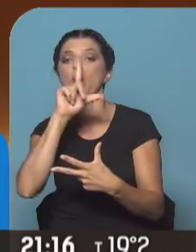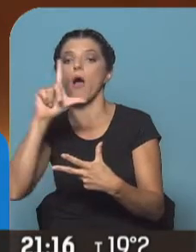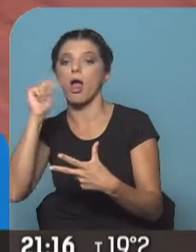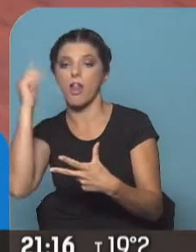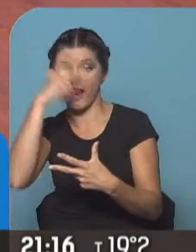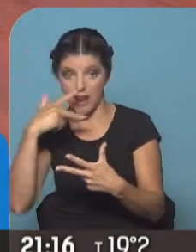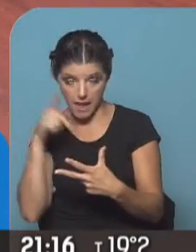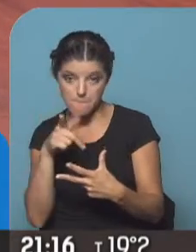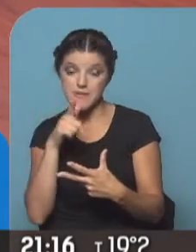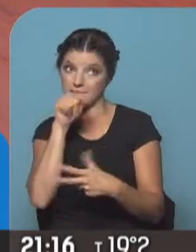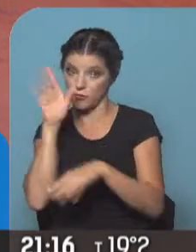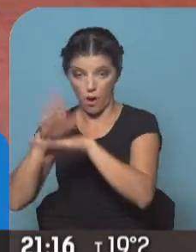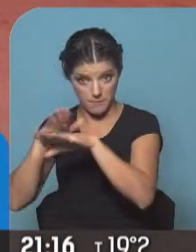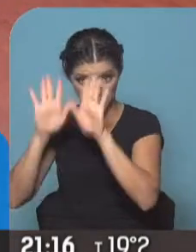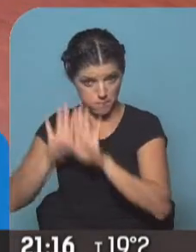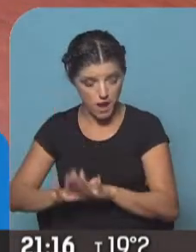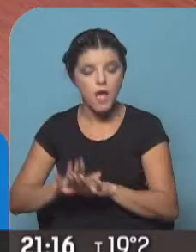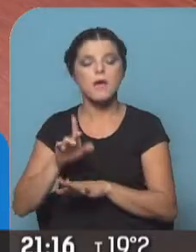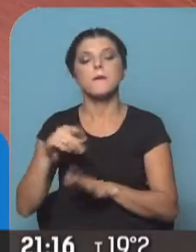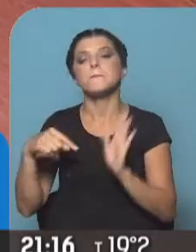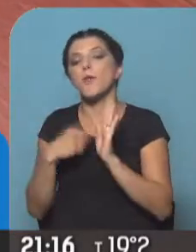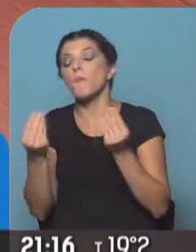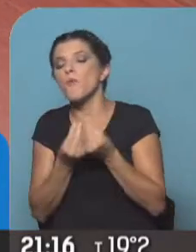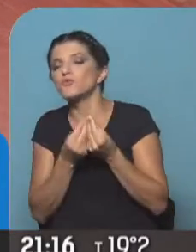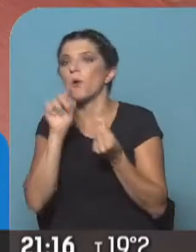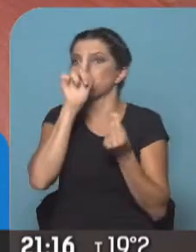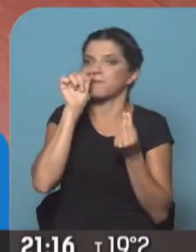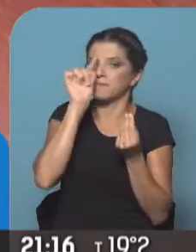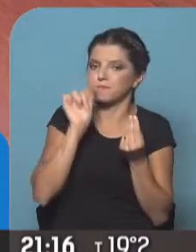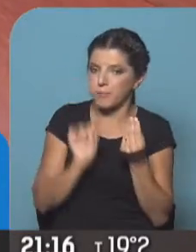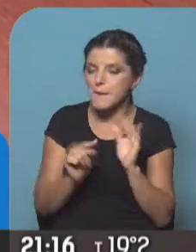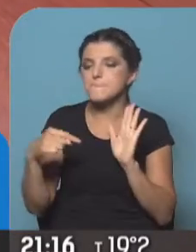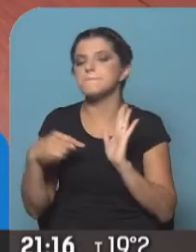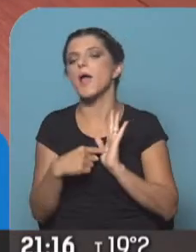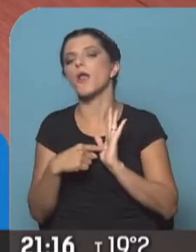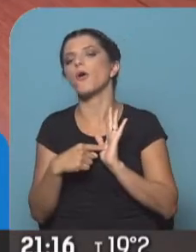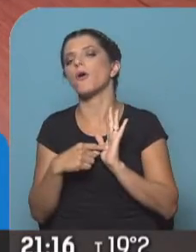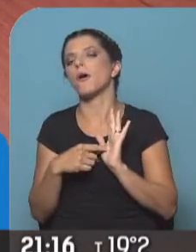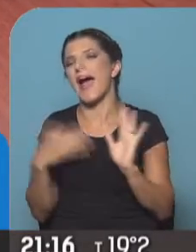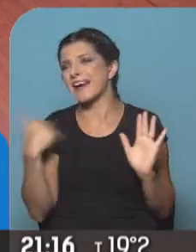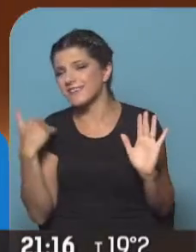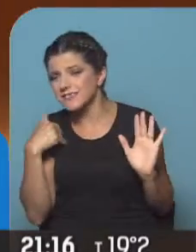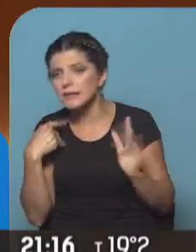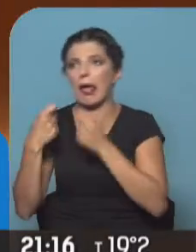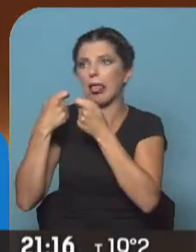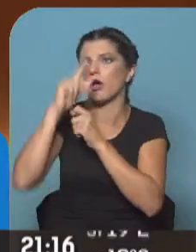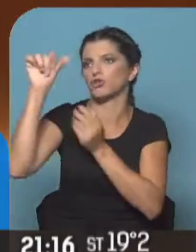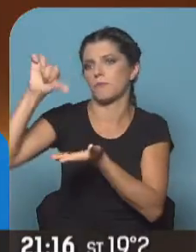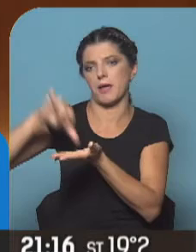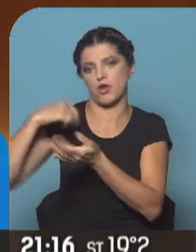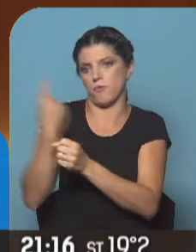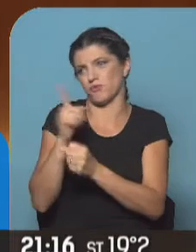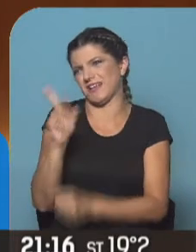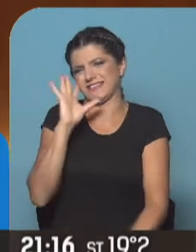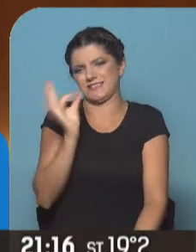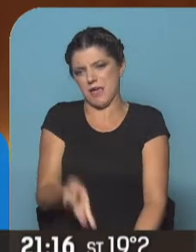hay todavía muchos interrogantes, pero la Argentina no está en condiciones de ejercer la fuerza sobre un Estado extranjero por las razones que usted